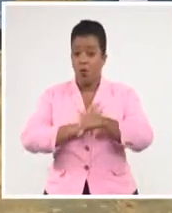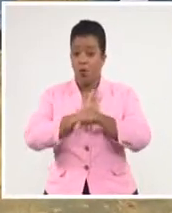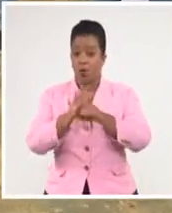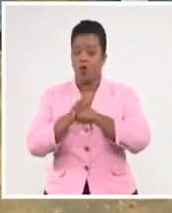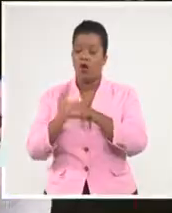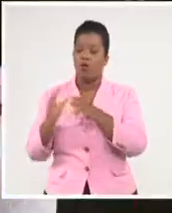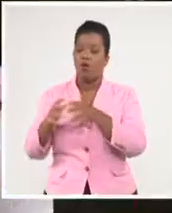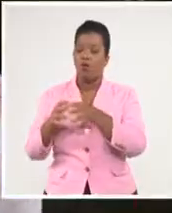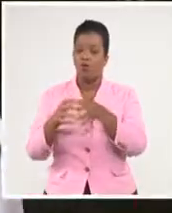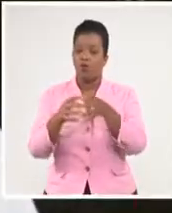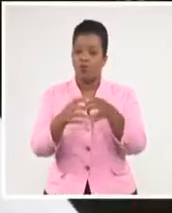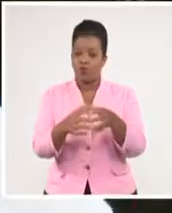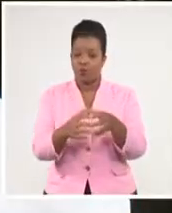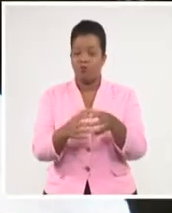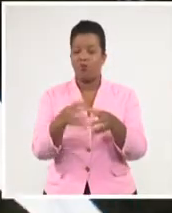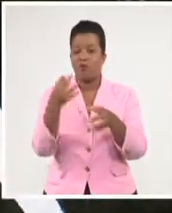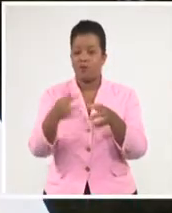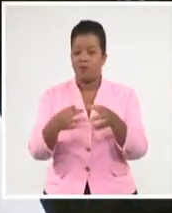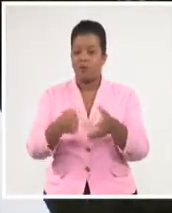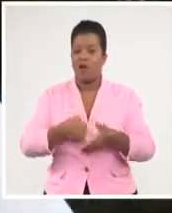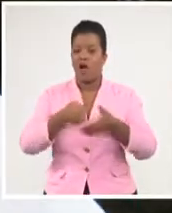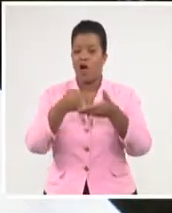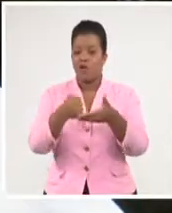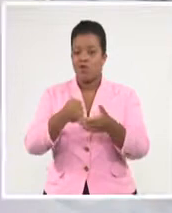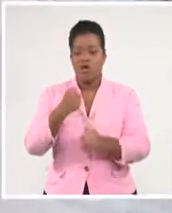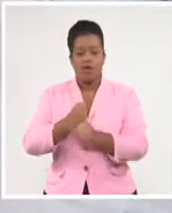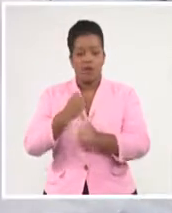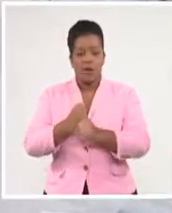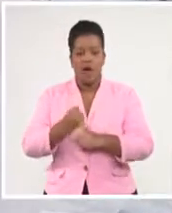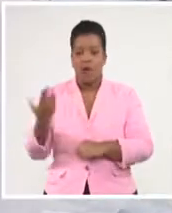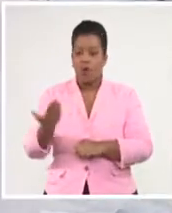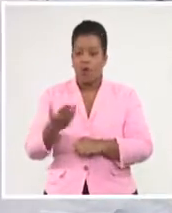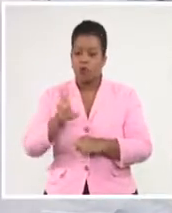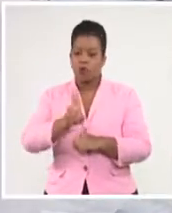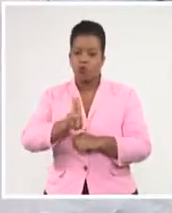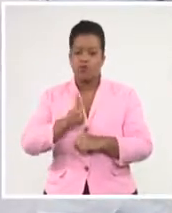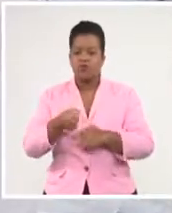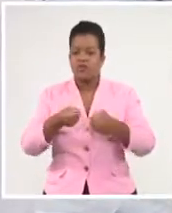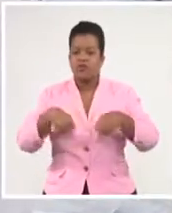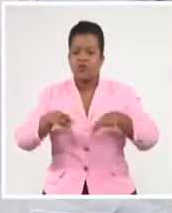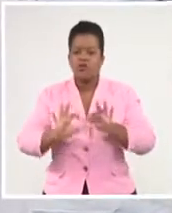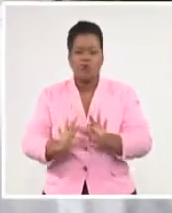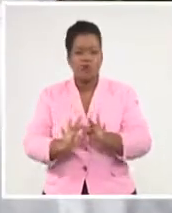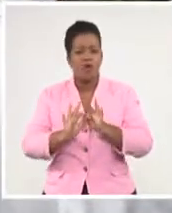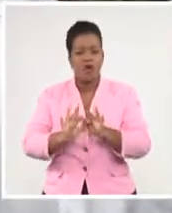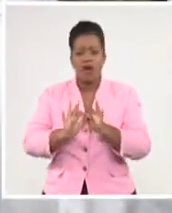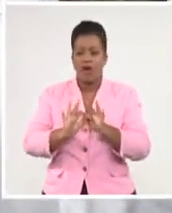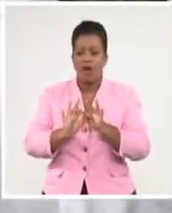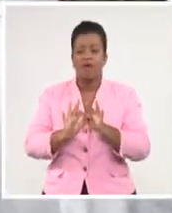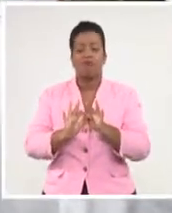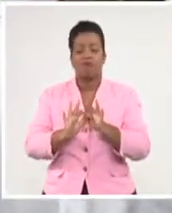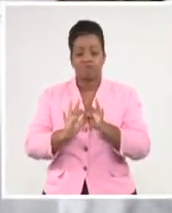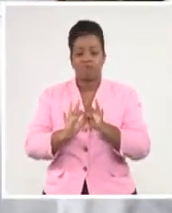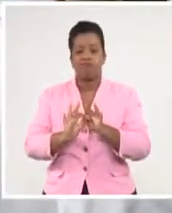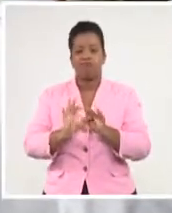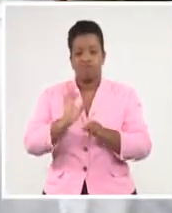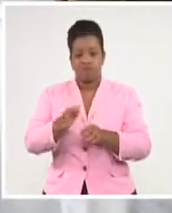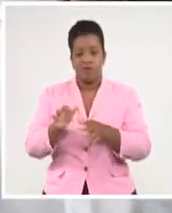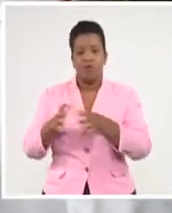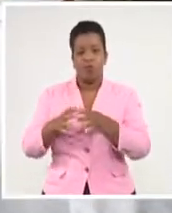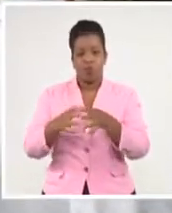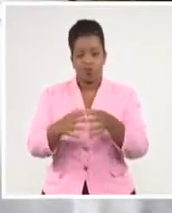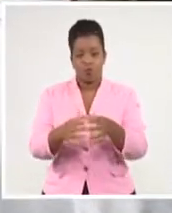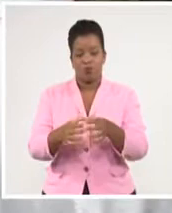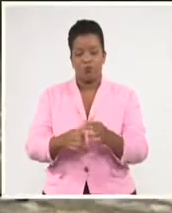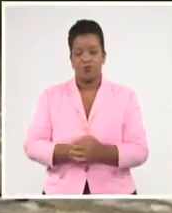una treintena de integrantes del contingente de médicos especializados en situaciones de desastres y graves epidemias Henry Riff. En